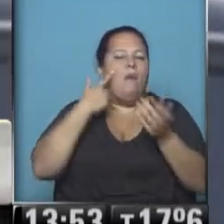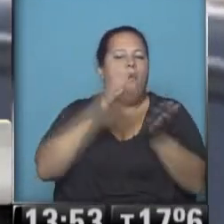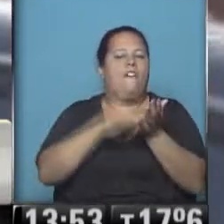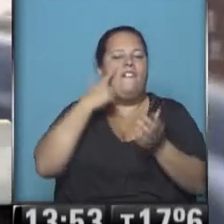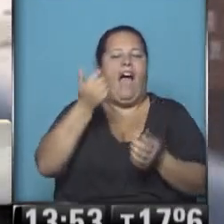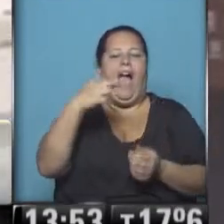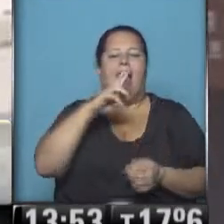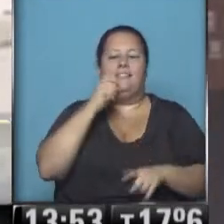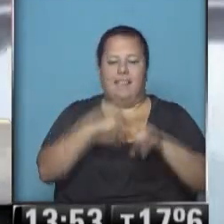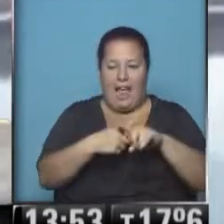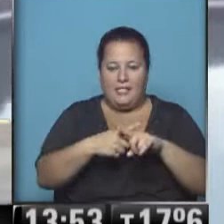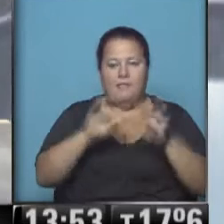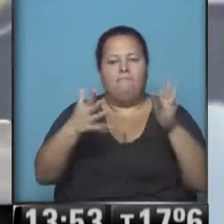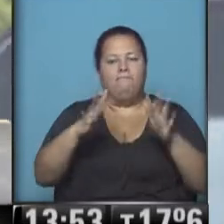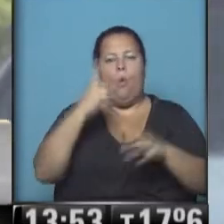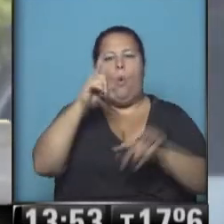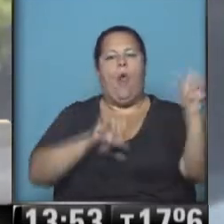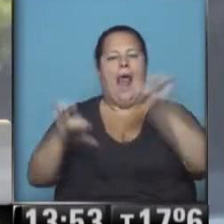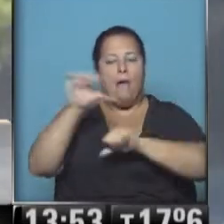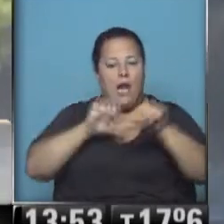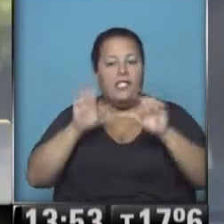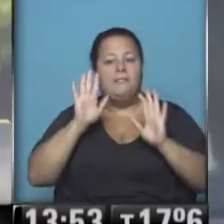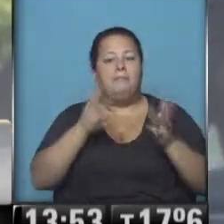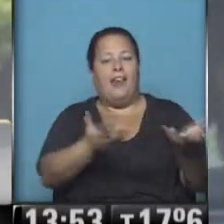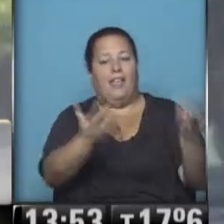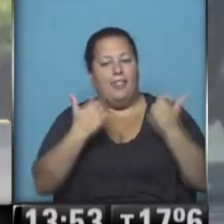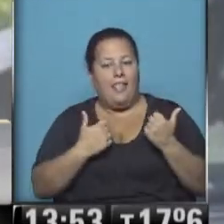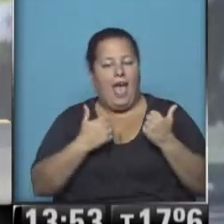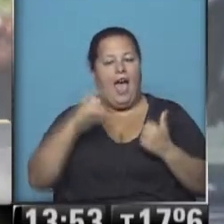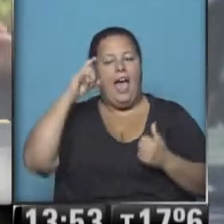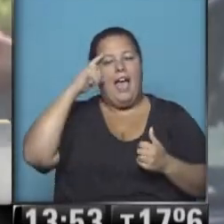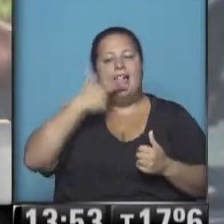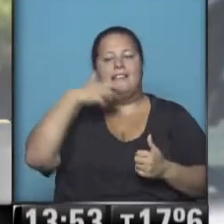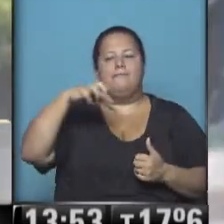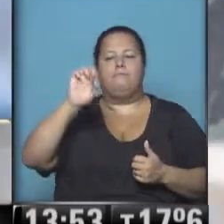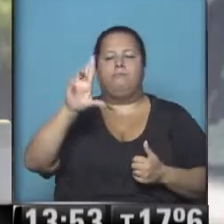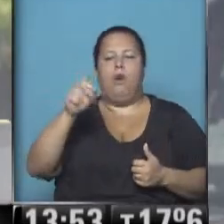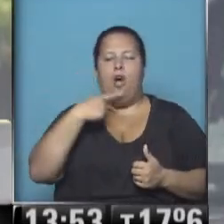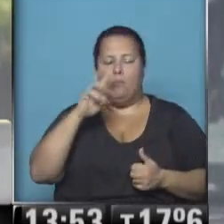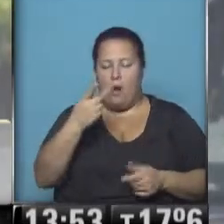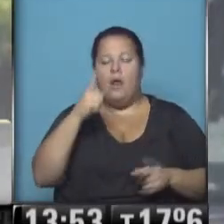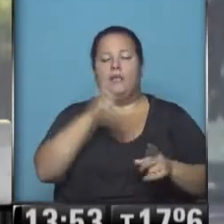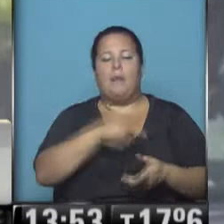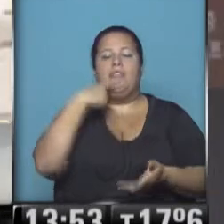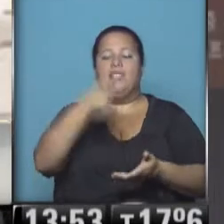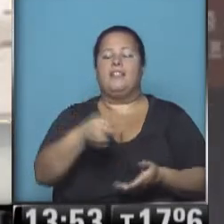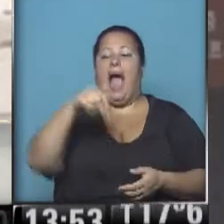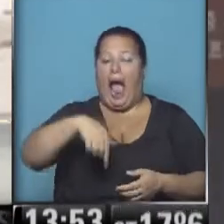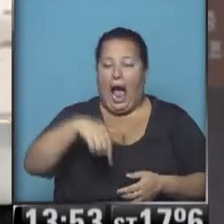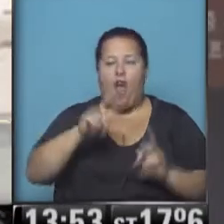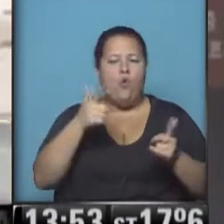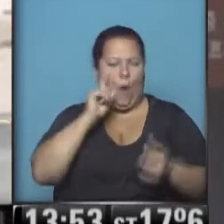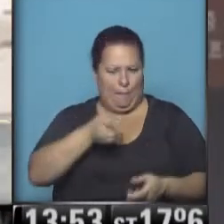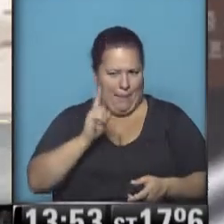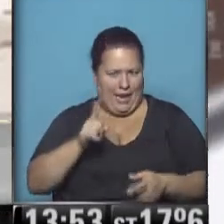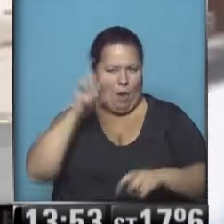de ántrax a por lo menos un laboratorio que esperaba recibir esporas muertas. Además, el Pentágono afirmó que en este momento no hay riesgos